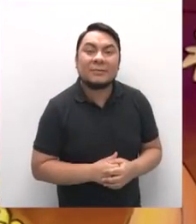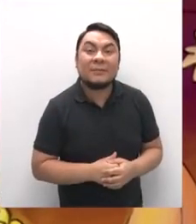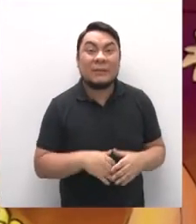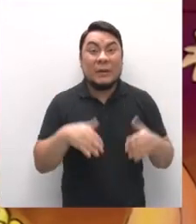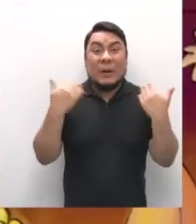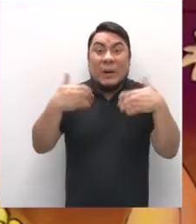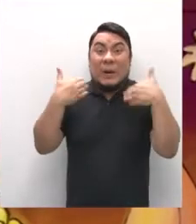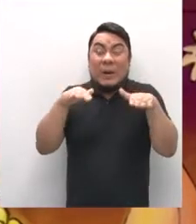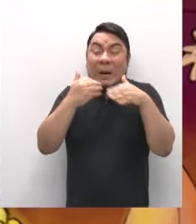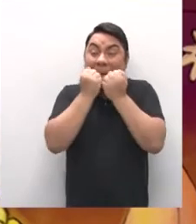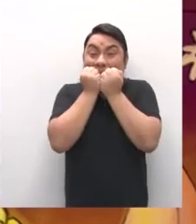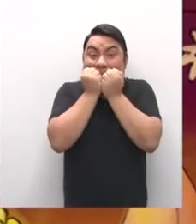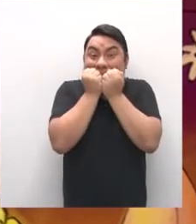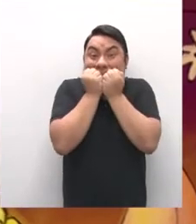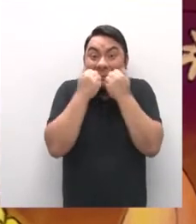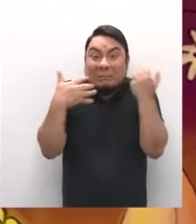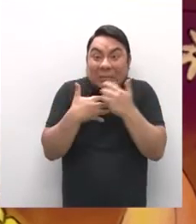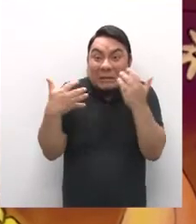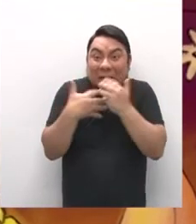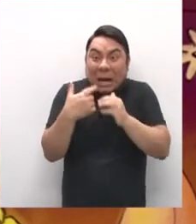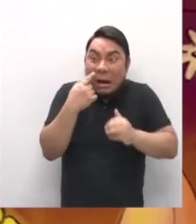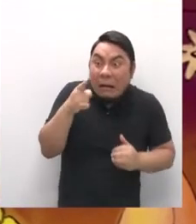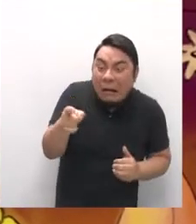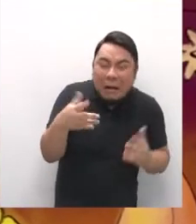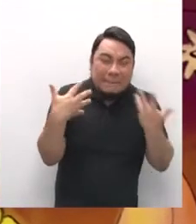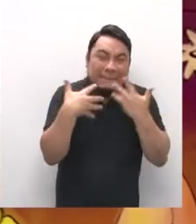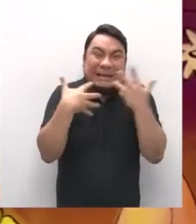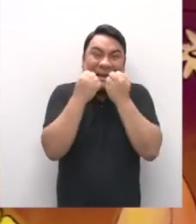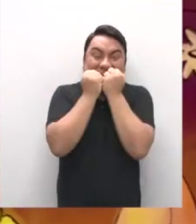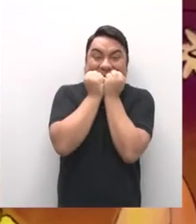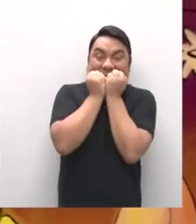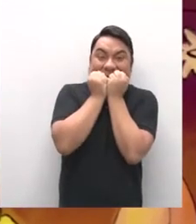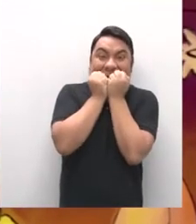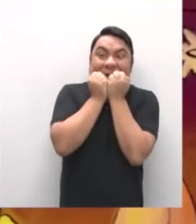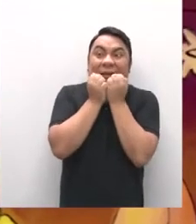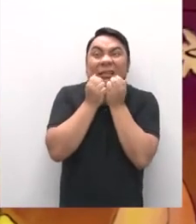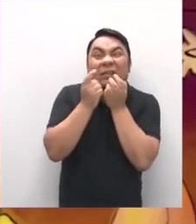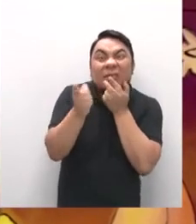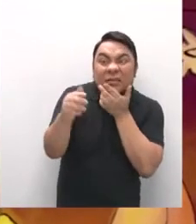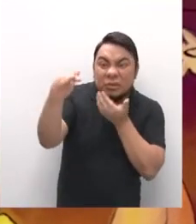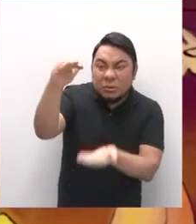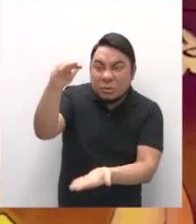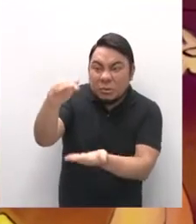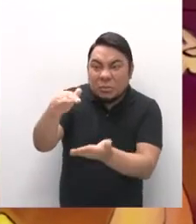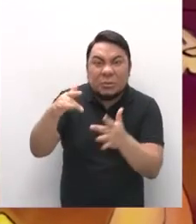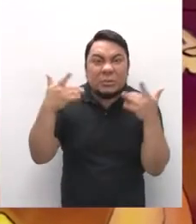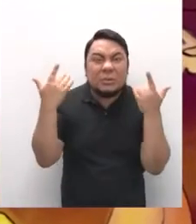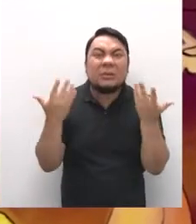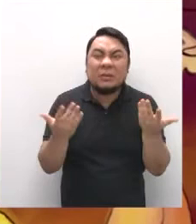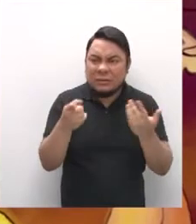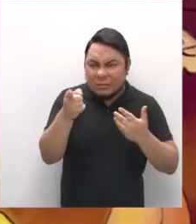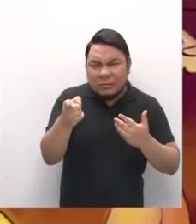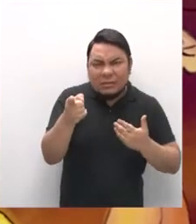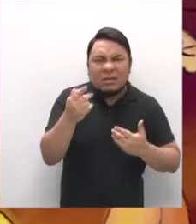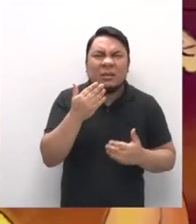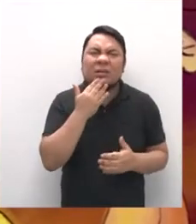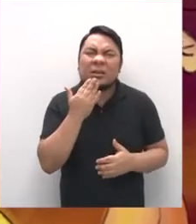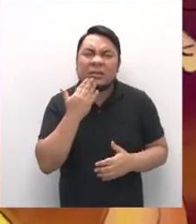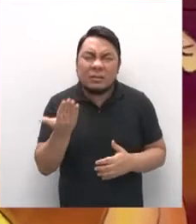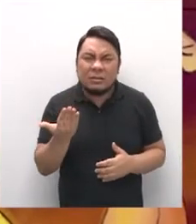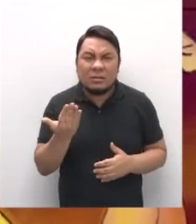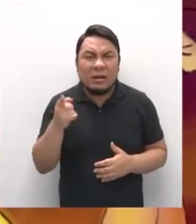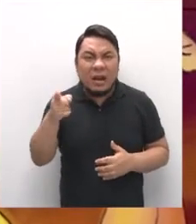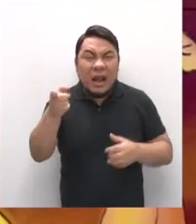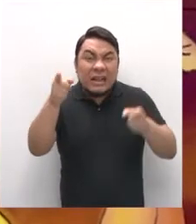¡Ay, ay, ay! ¡Qué miedo! Dijo Jacinto. ¿Qué será esto? ¿Será gente? ¿Será